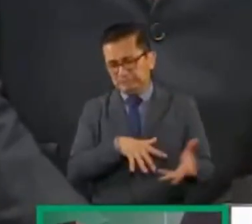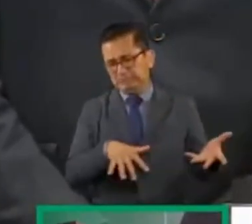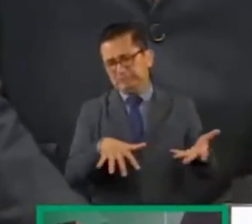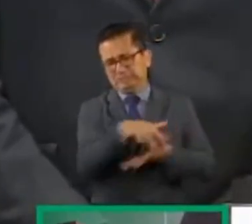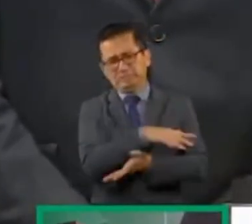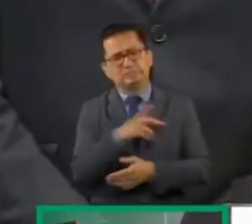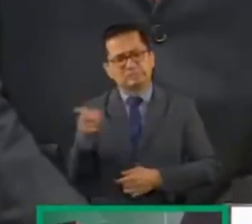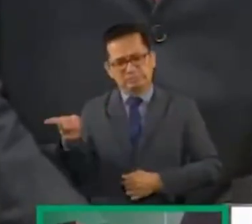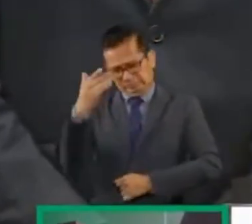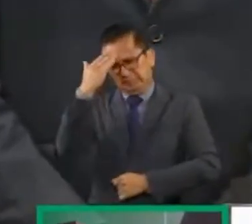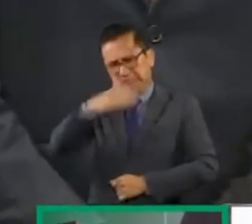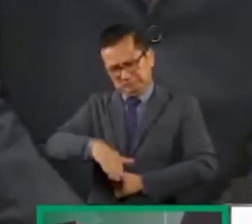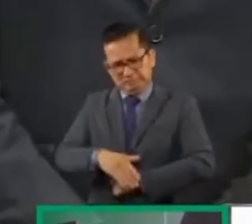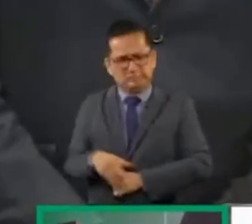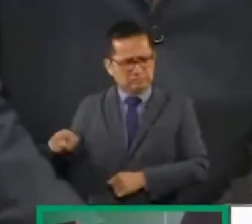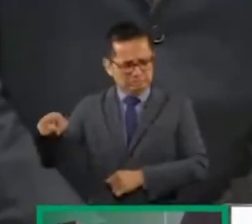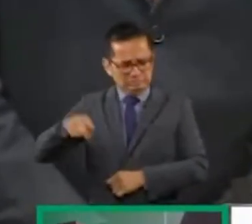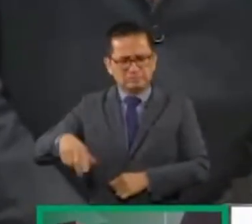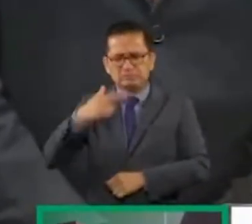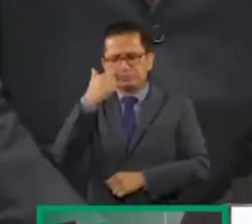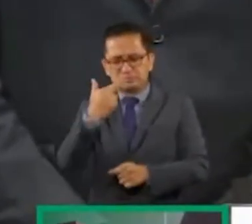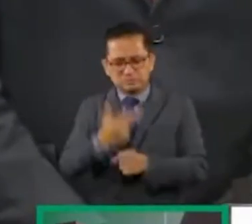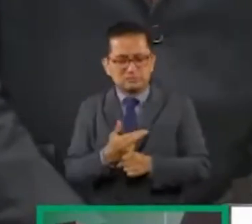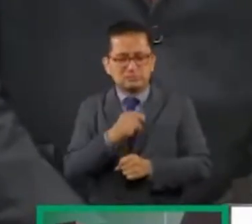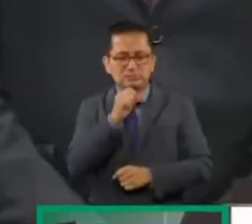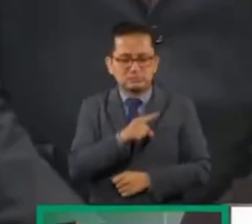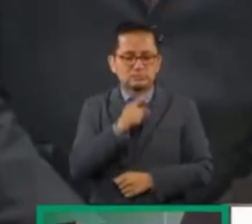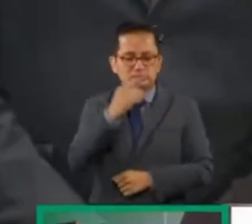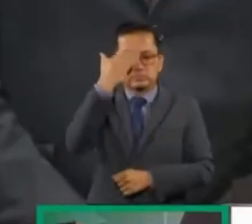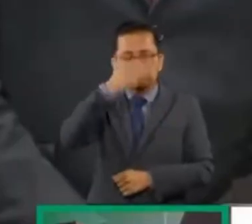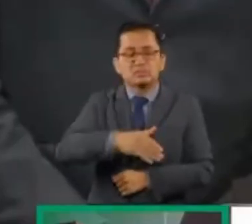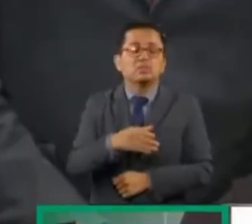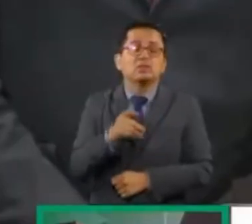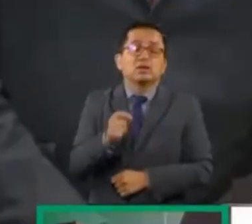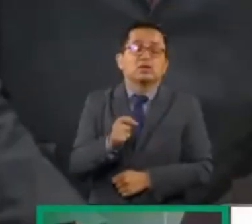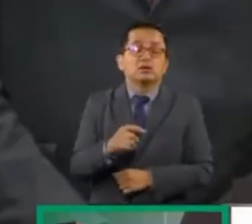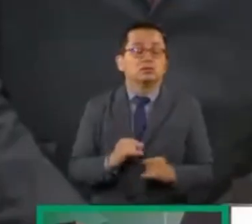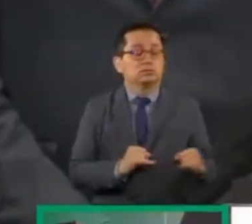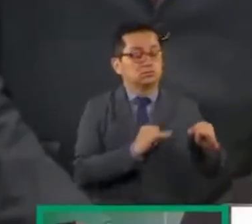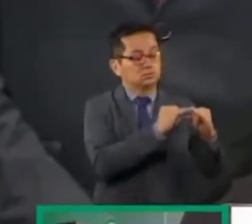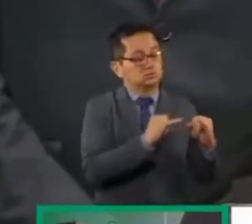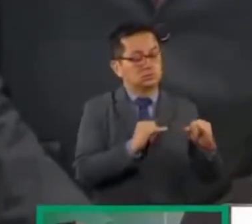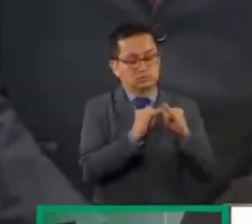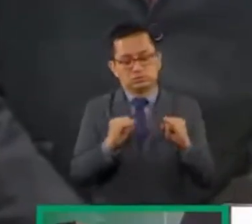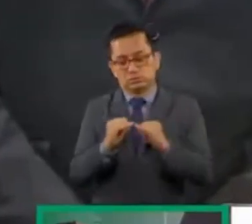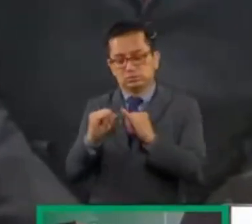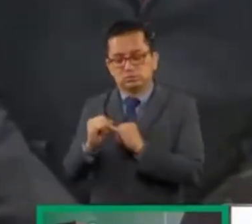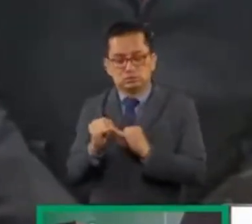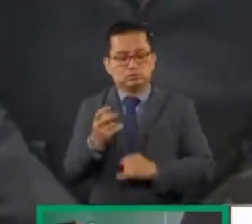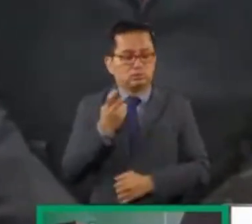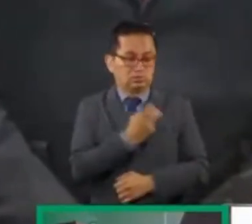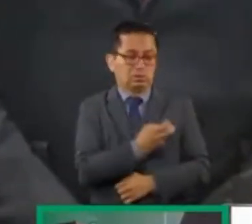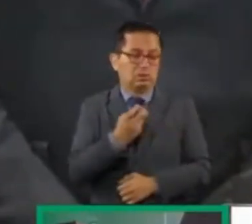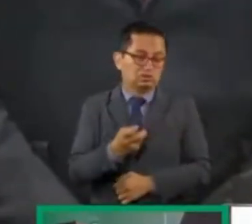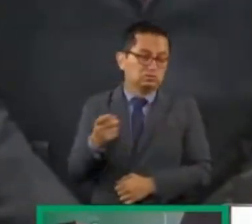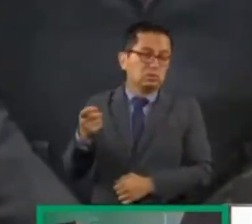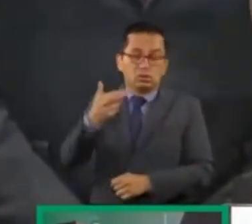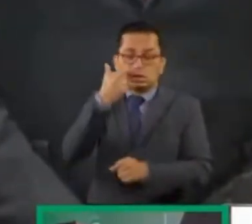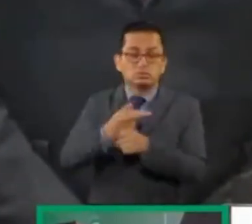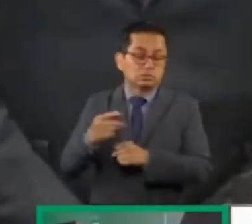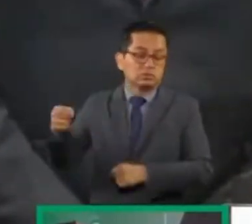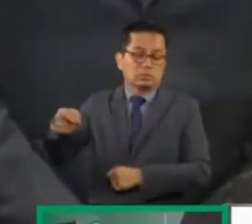desastre institucional, sino la degeneración de la vida y las instituciones que estos nos han